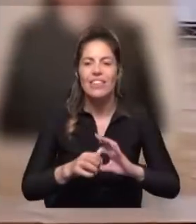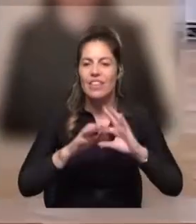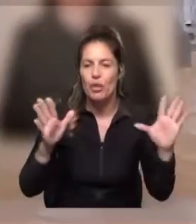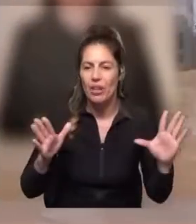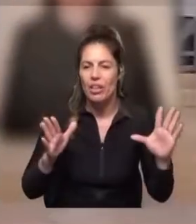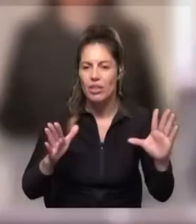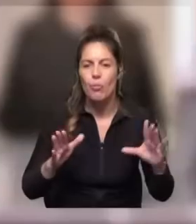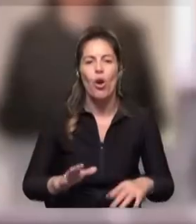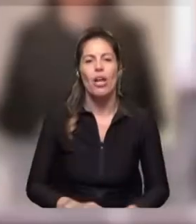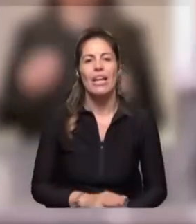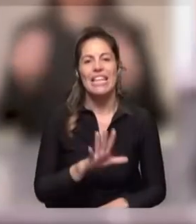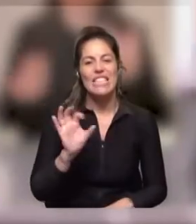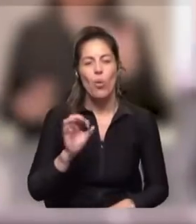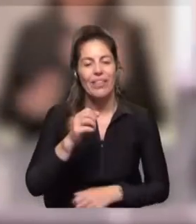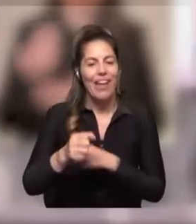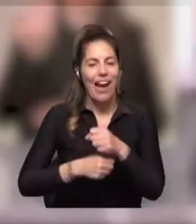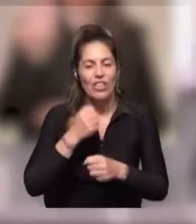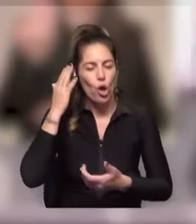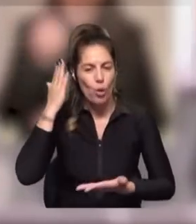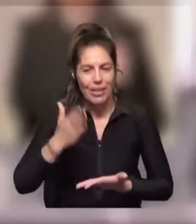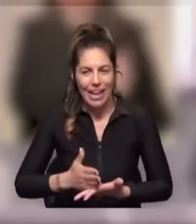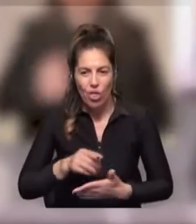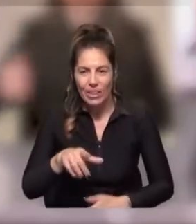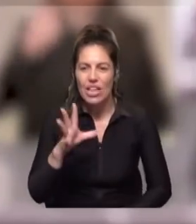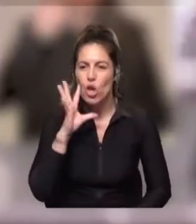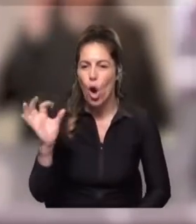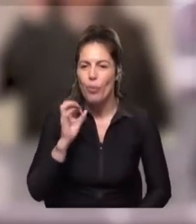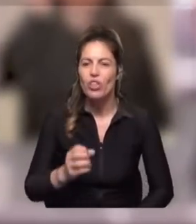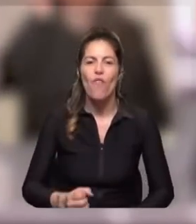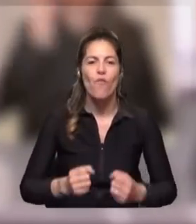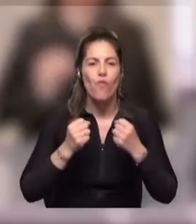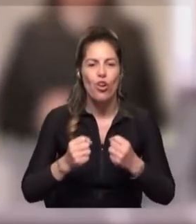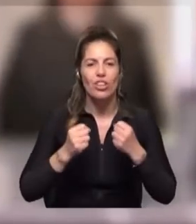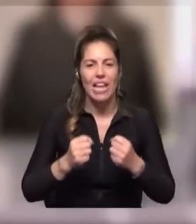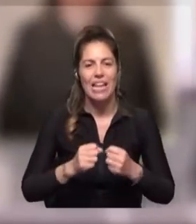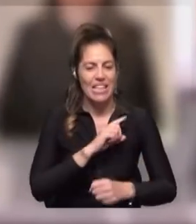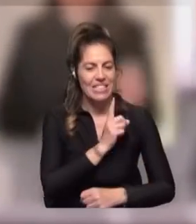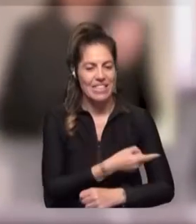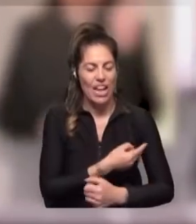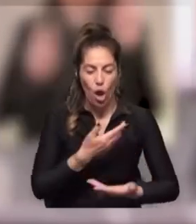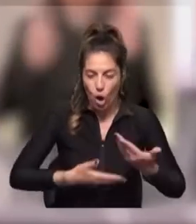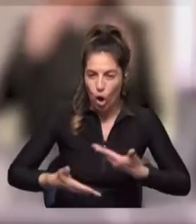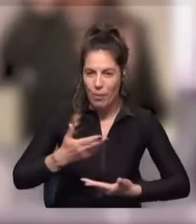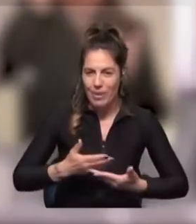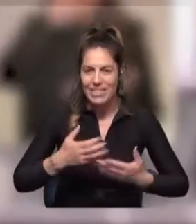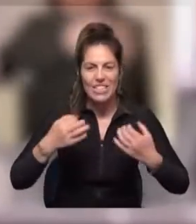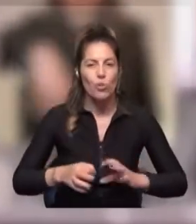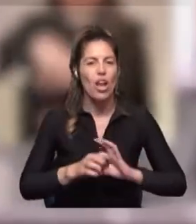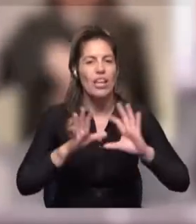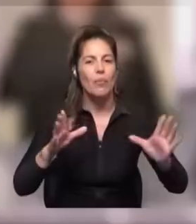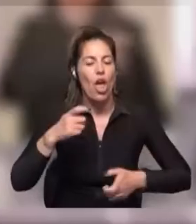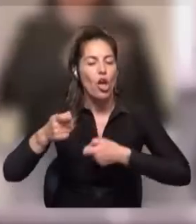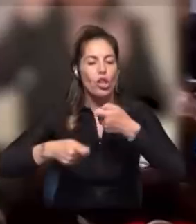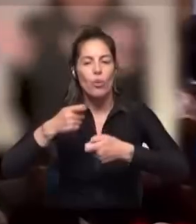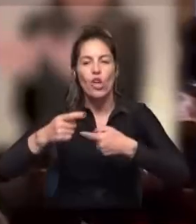quincuagésimo aniversario del golpe de estado Que es una oportunidad para fortalecer la convivencia asegurando que la democracia Es una construcción